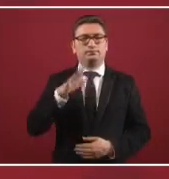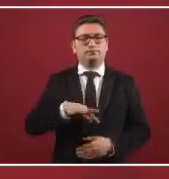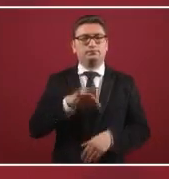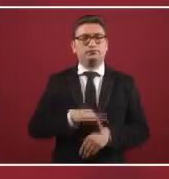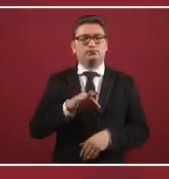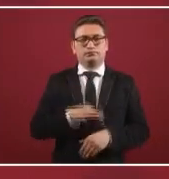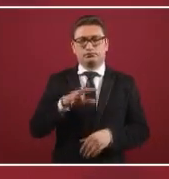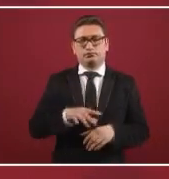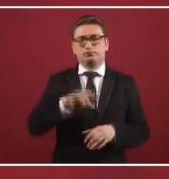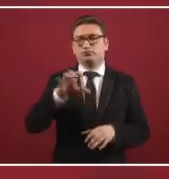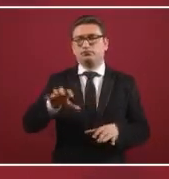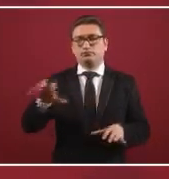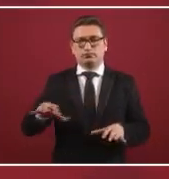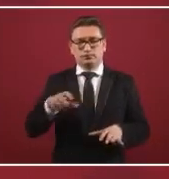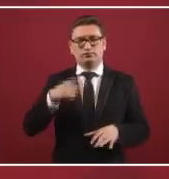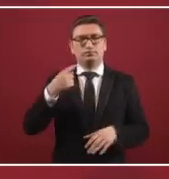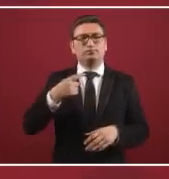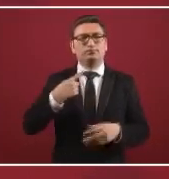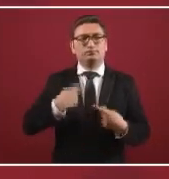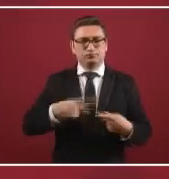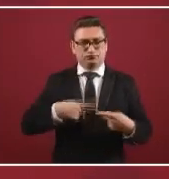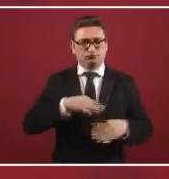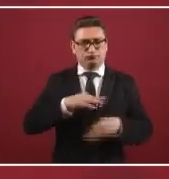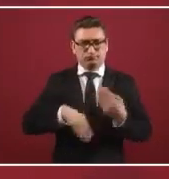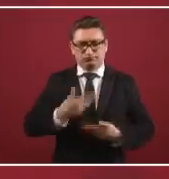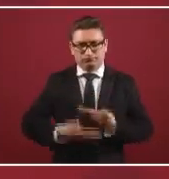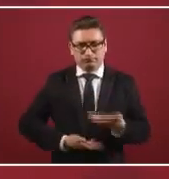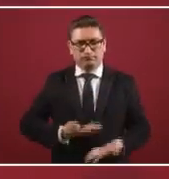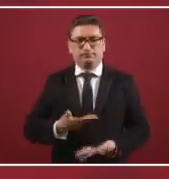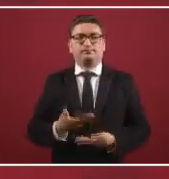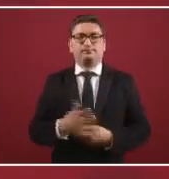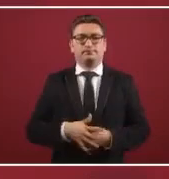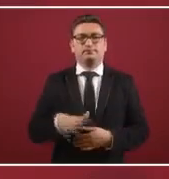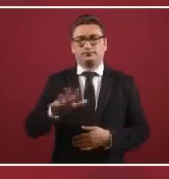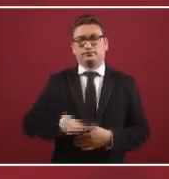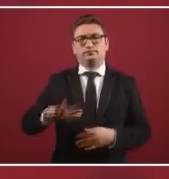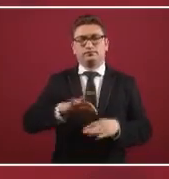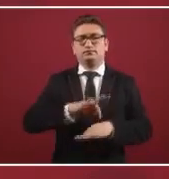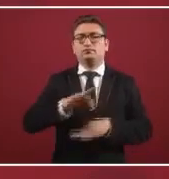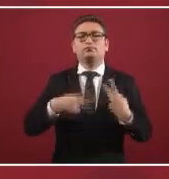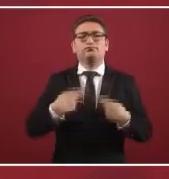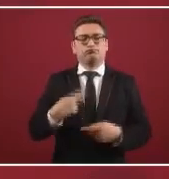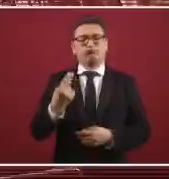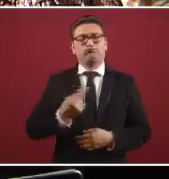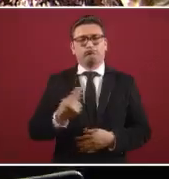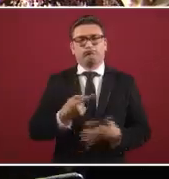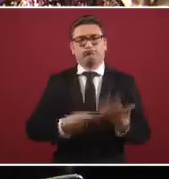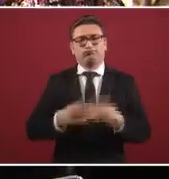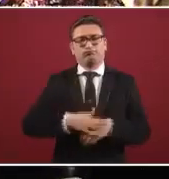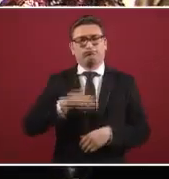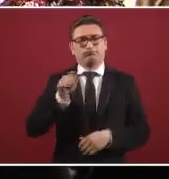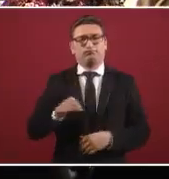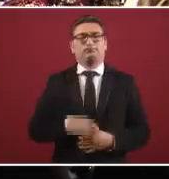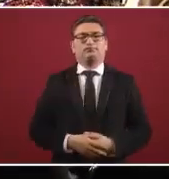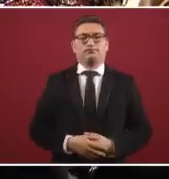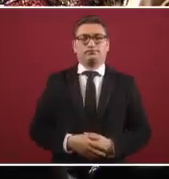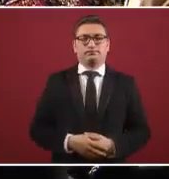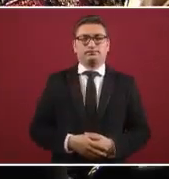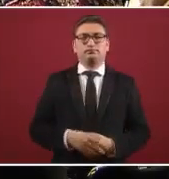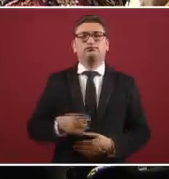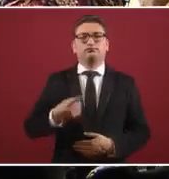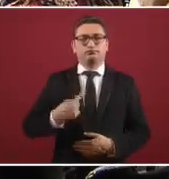pues esté al servicio de la población, de los que más lo necesitan. Nosotros tenemos